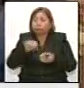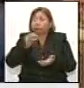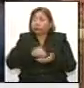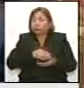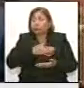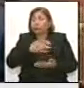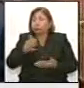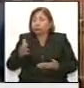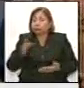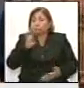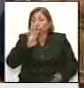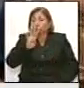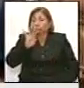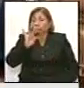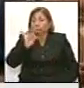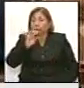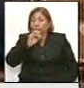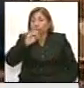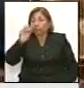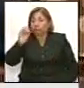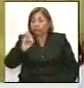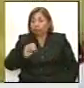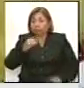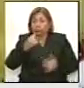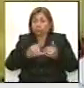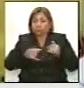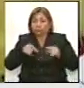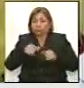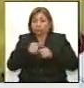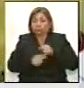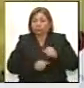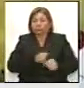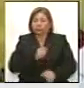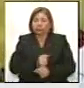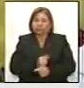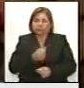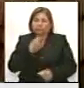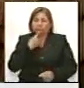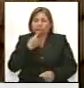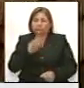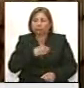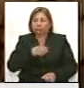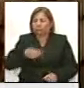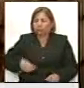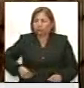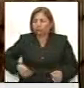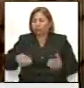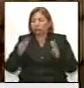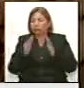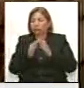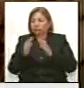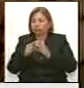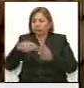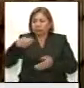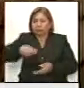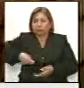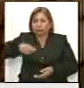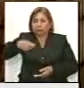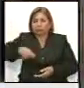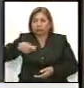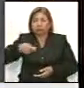al 48% hacia fines de este año. Dijo que el Ministerio de Vivienda ha invertido en